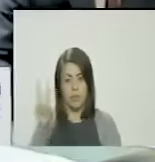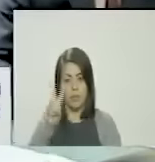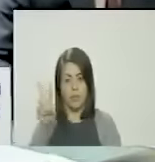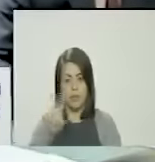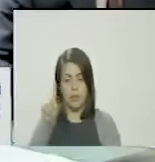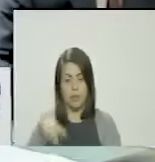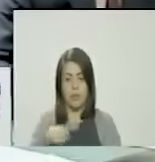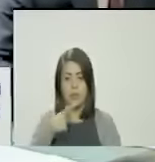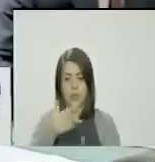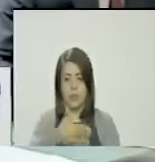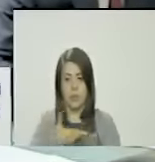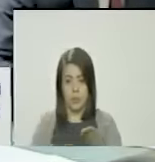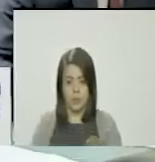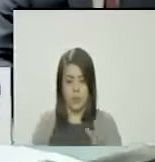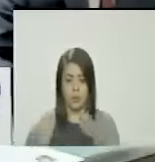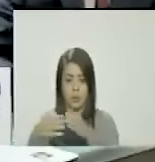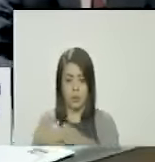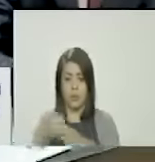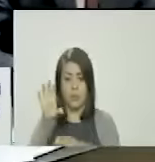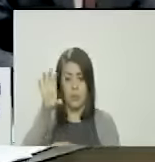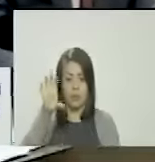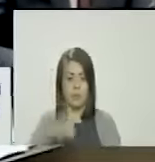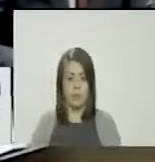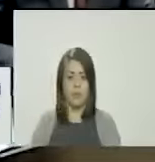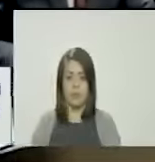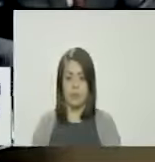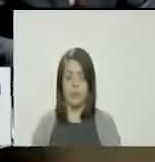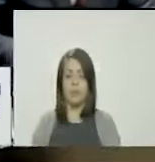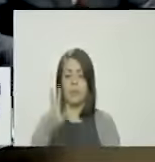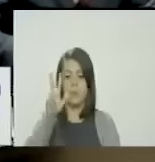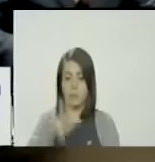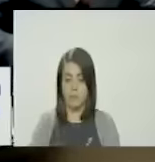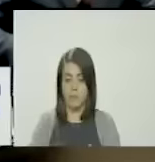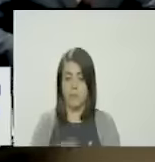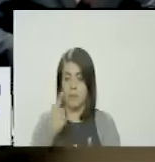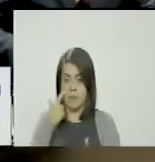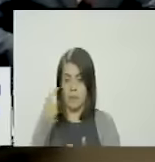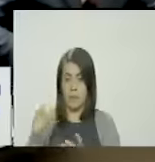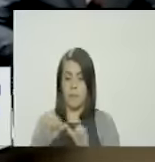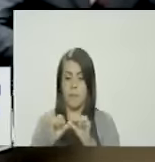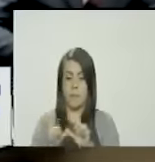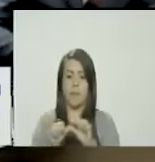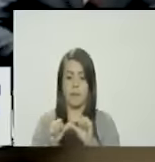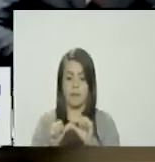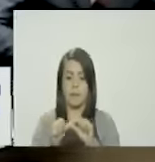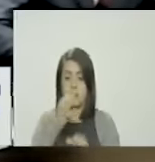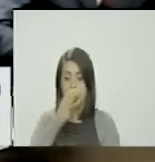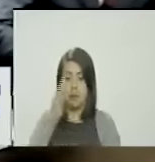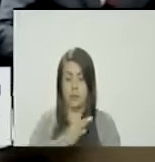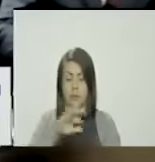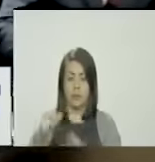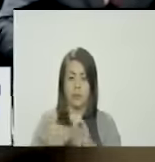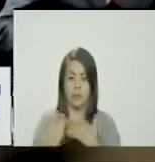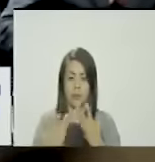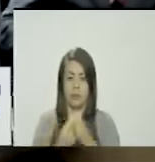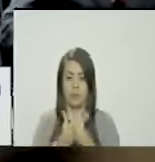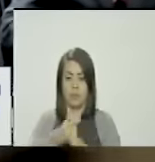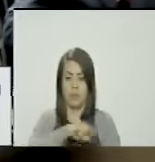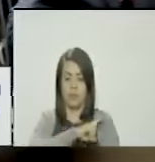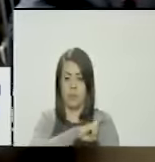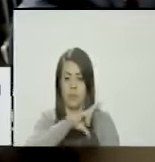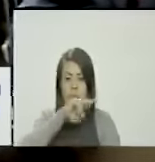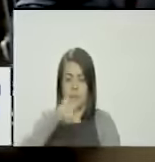Por eso, la propuesta del Bloque de la Patria es a ratificarlos para que continúen garantizando, junto a nuestra